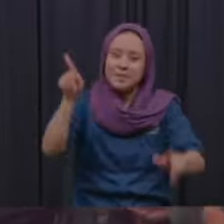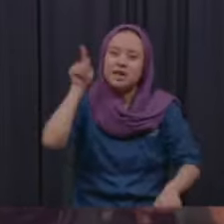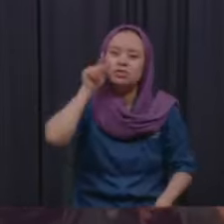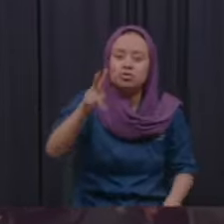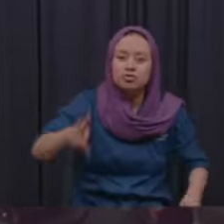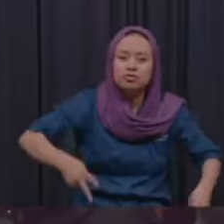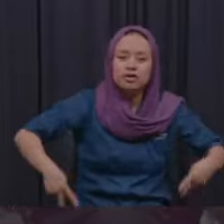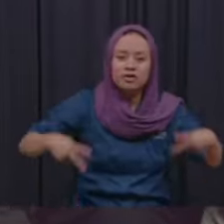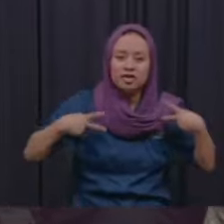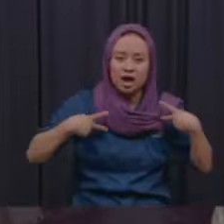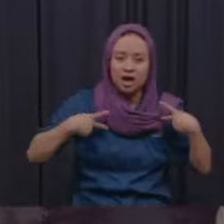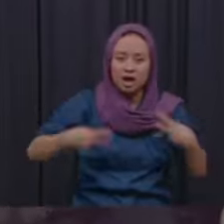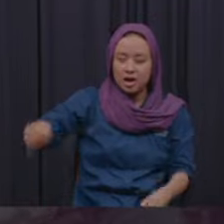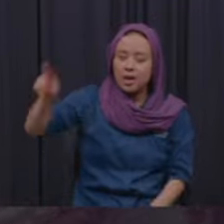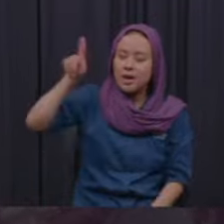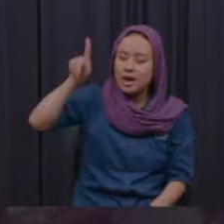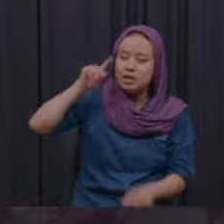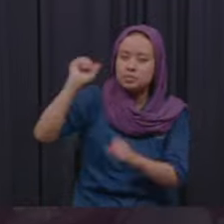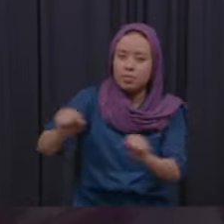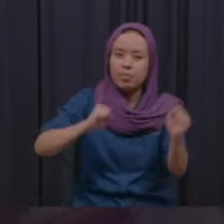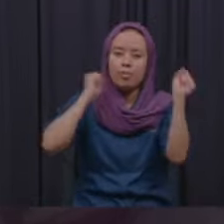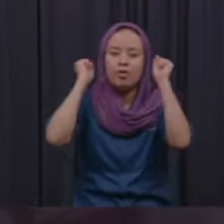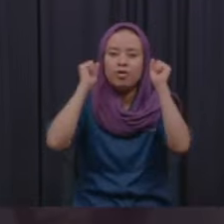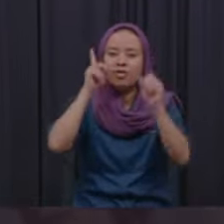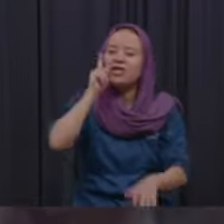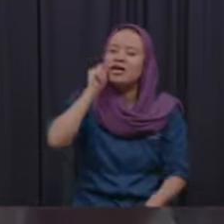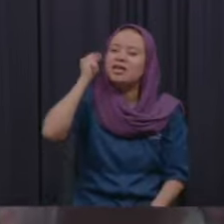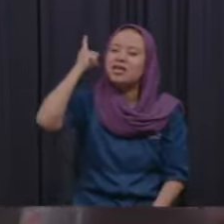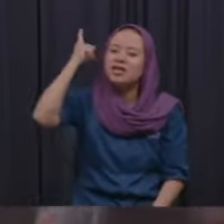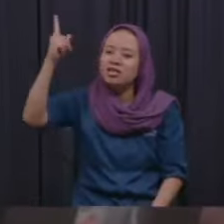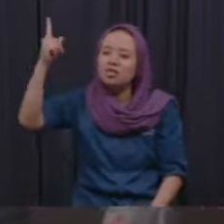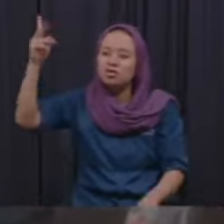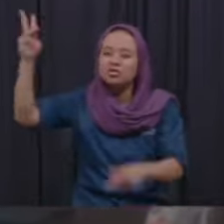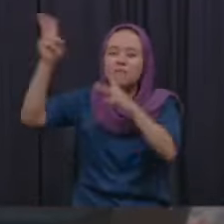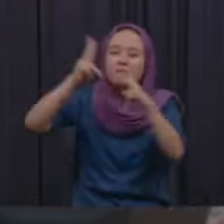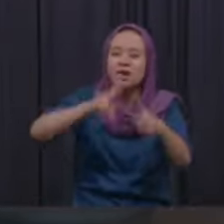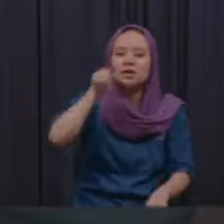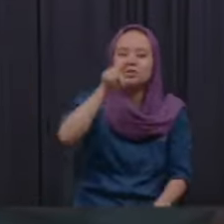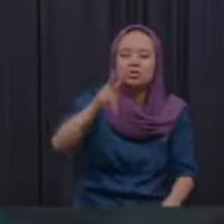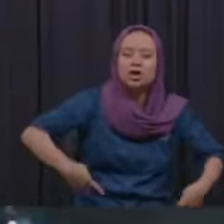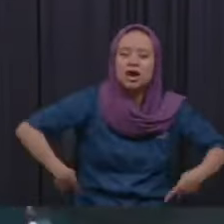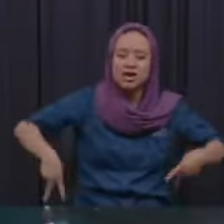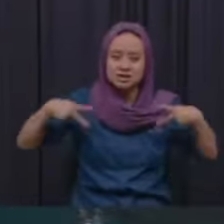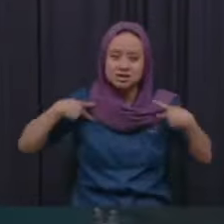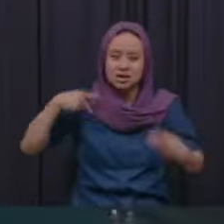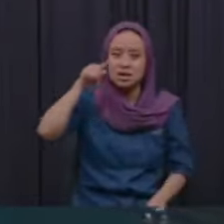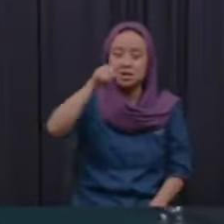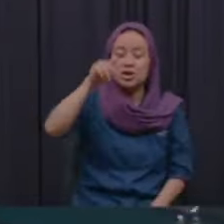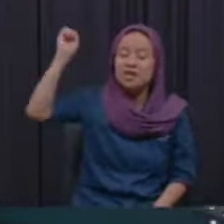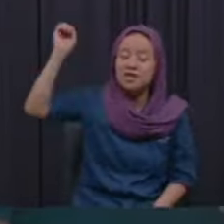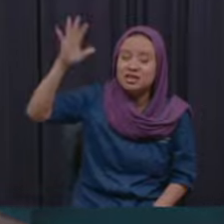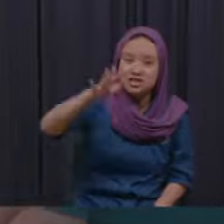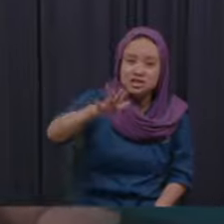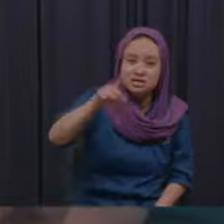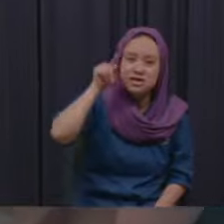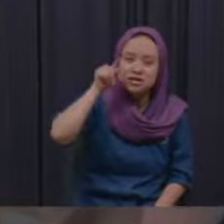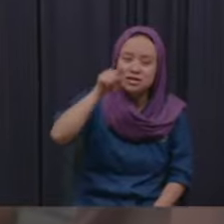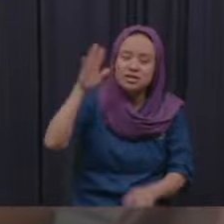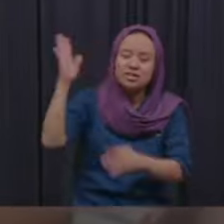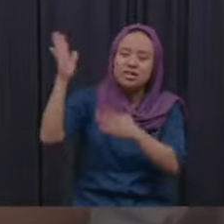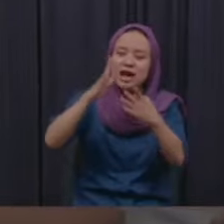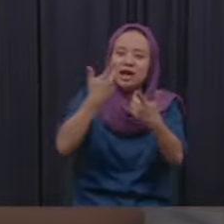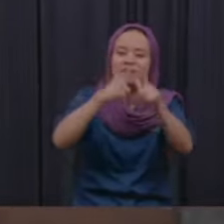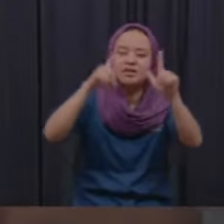Poder de Dios. Se activa ese dedo de Dios que echa fuera